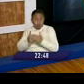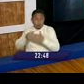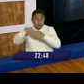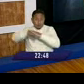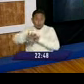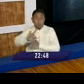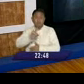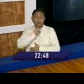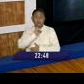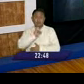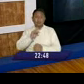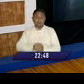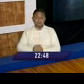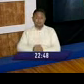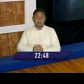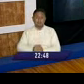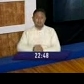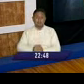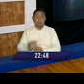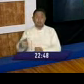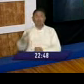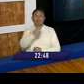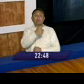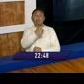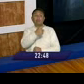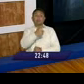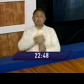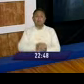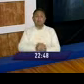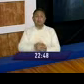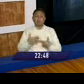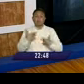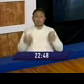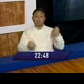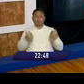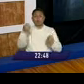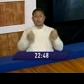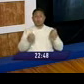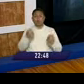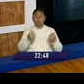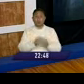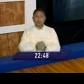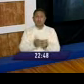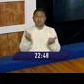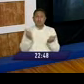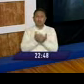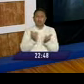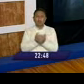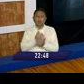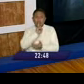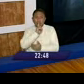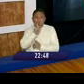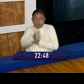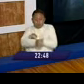los Estados Unidos, hacinados en el compartimiento de un camión que transportaba desechos